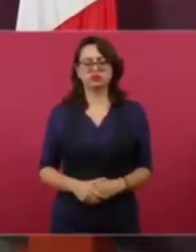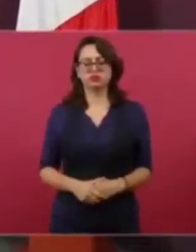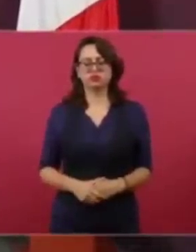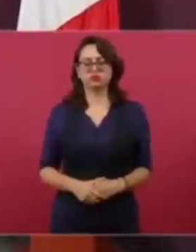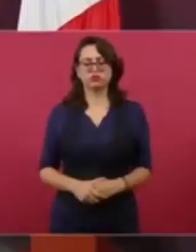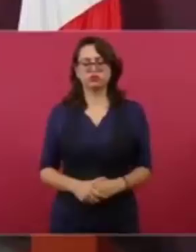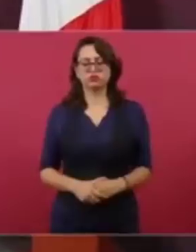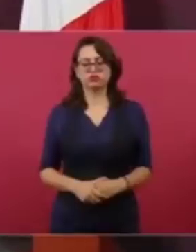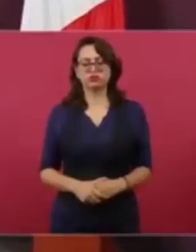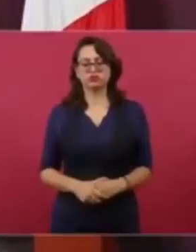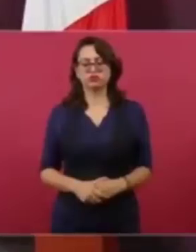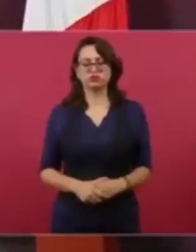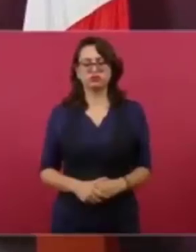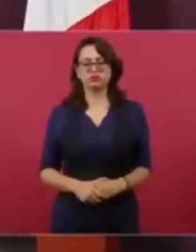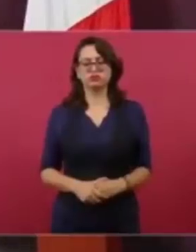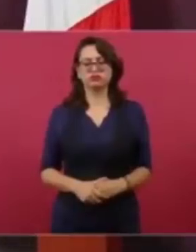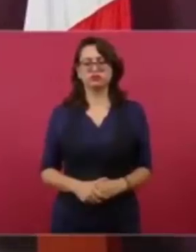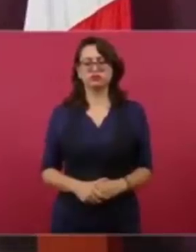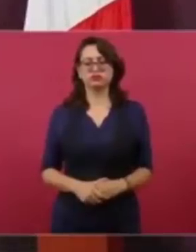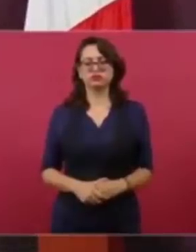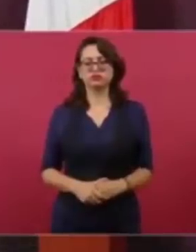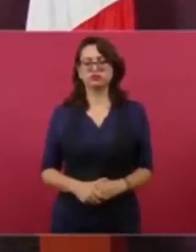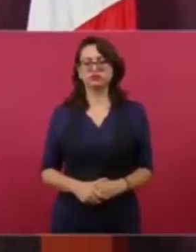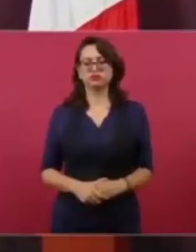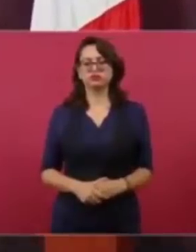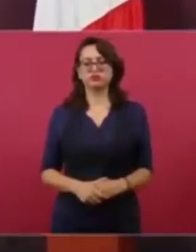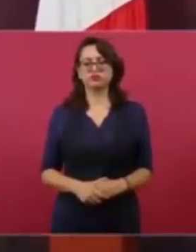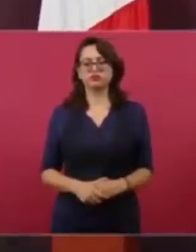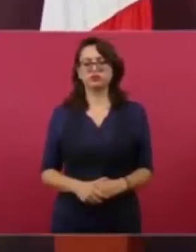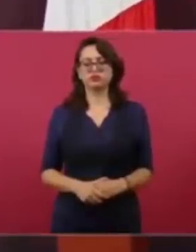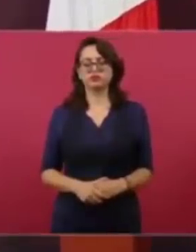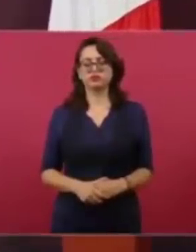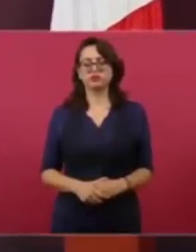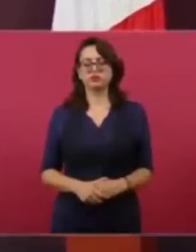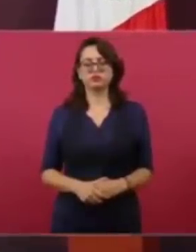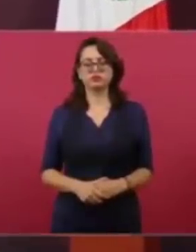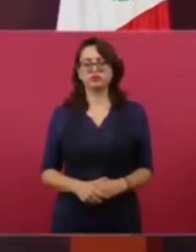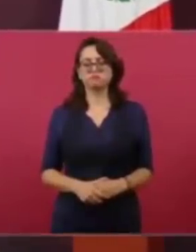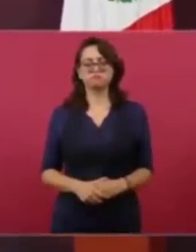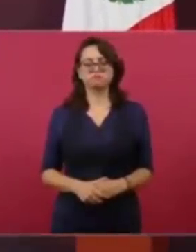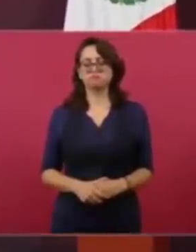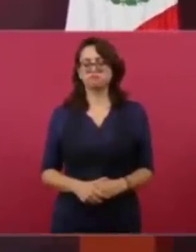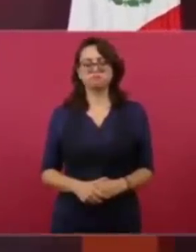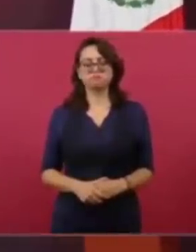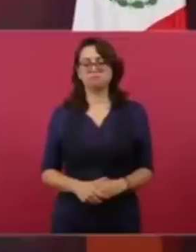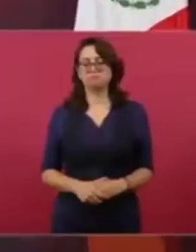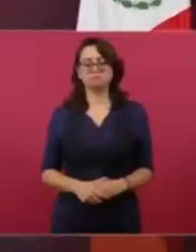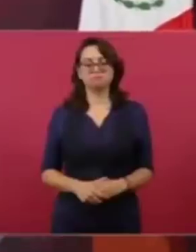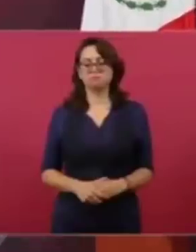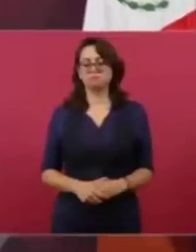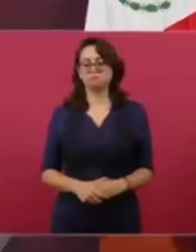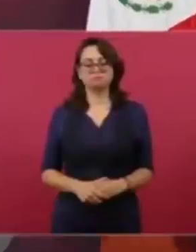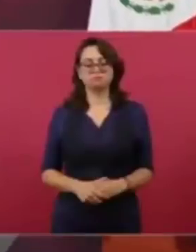hasta septiembre. Sí, pero no. No está regulado. No, no, pero eso no está. No,